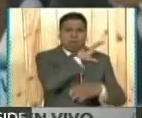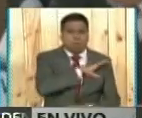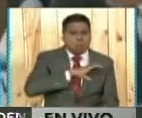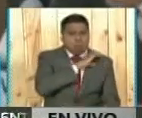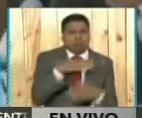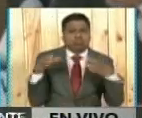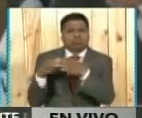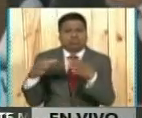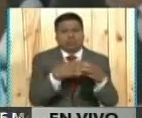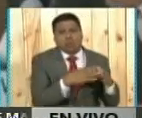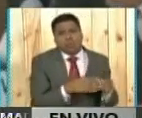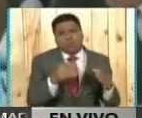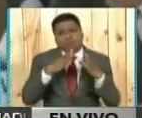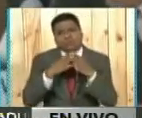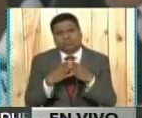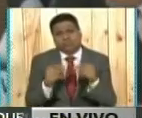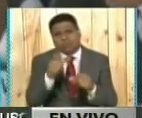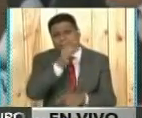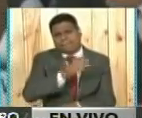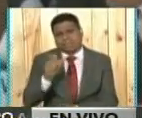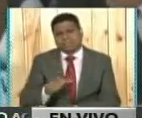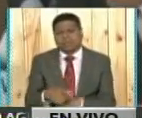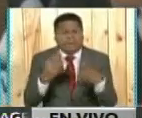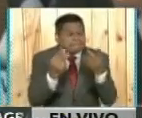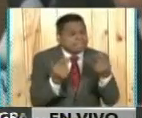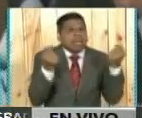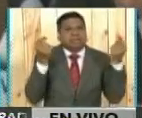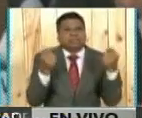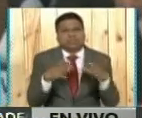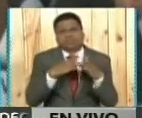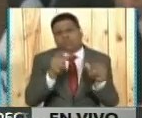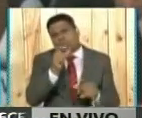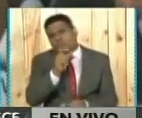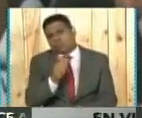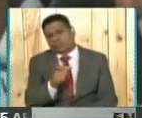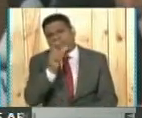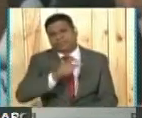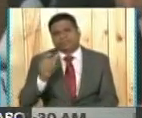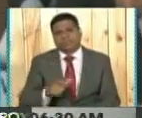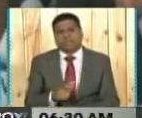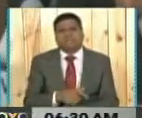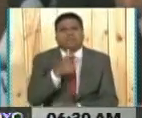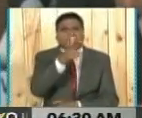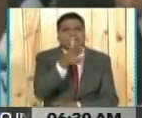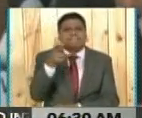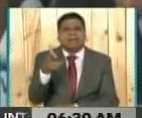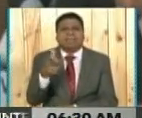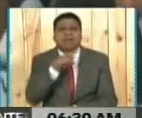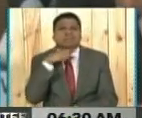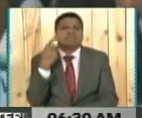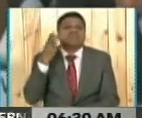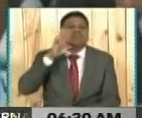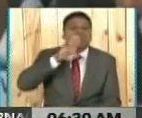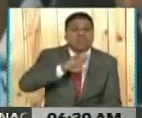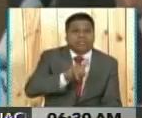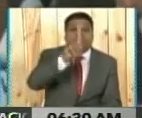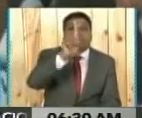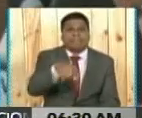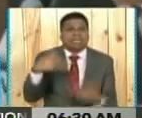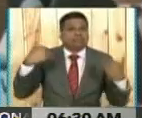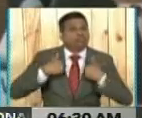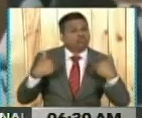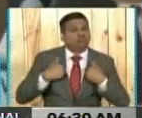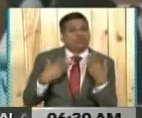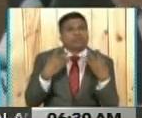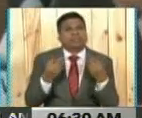víctimas, restos de víctimas y de desaparición forzada como de homicidios y víctimas sobrevivientes, y se